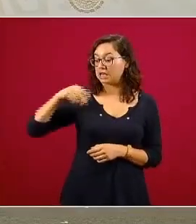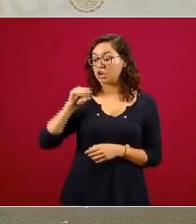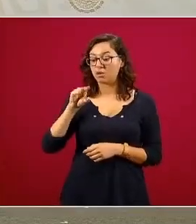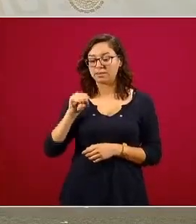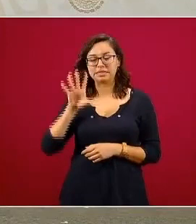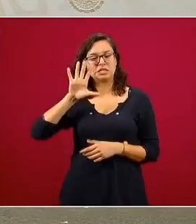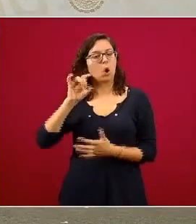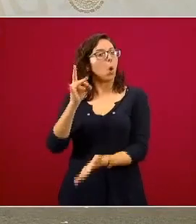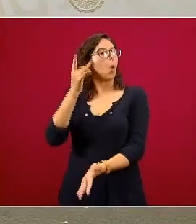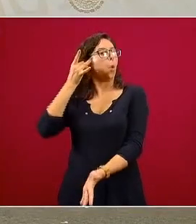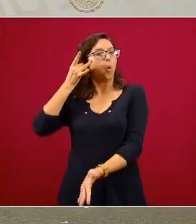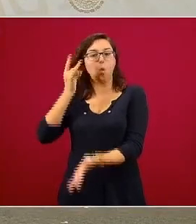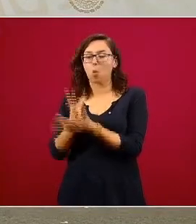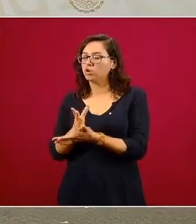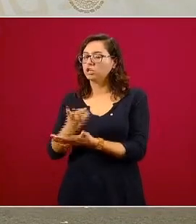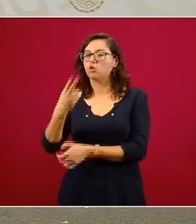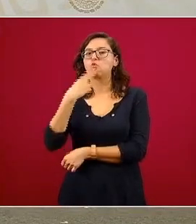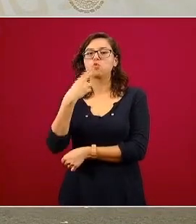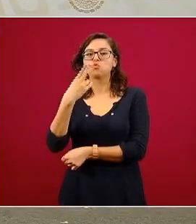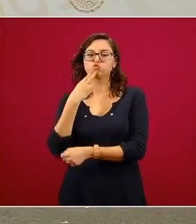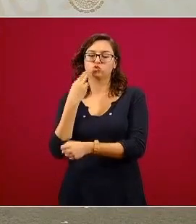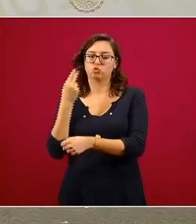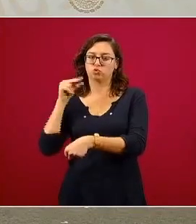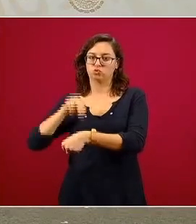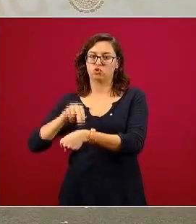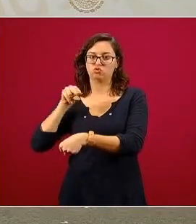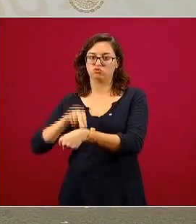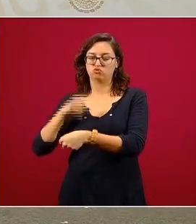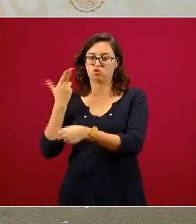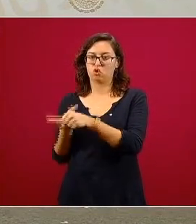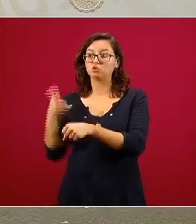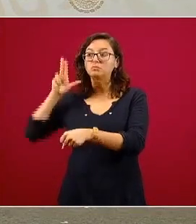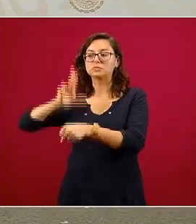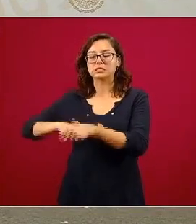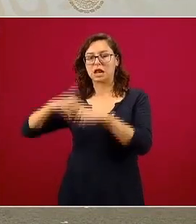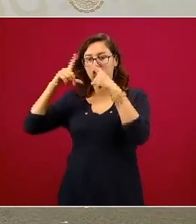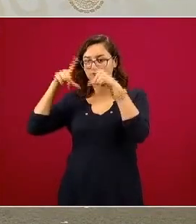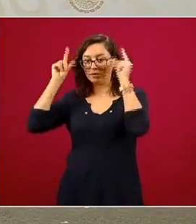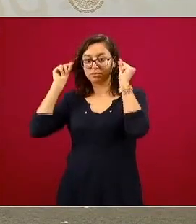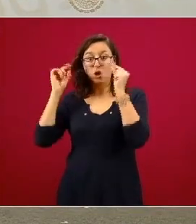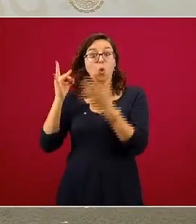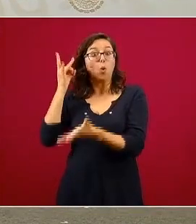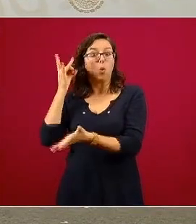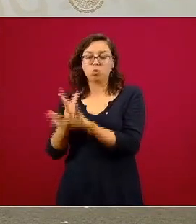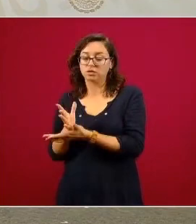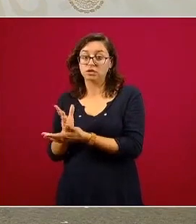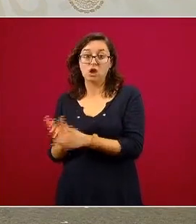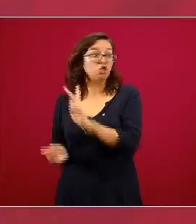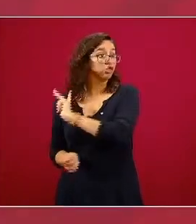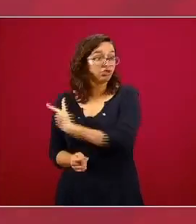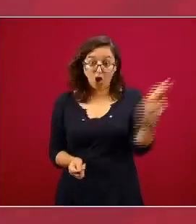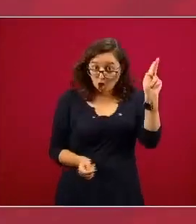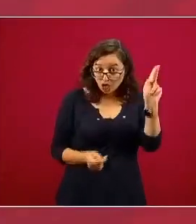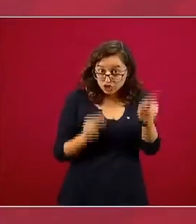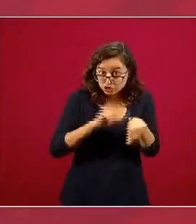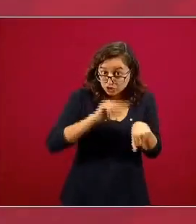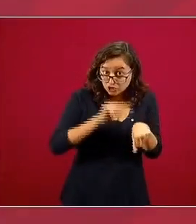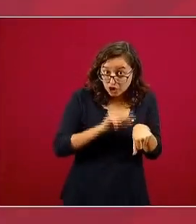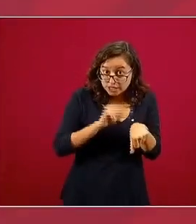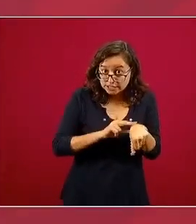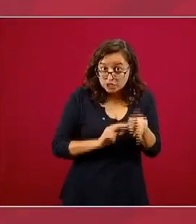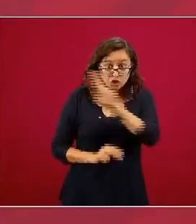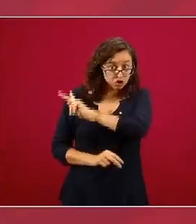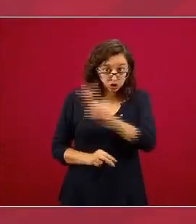reservarse para el uso médico, y no cualquier uso médico, porque no es de que toda atención médica a un paciente